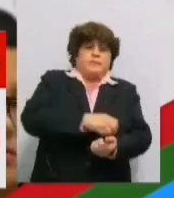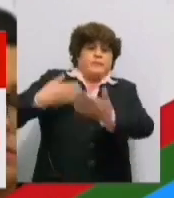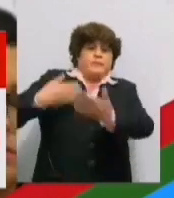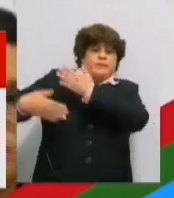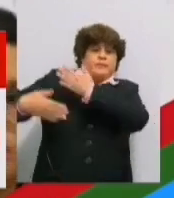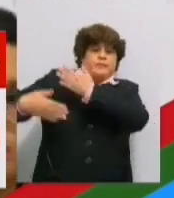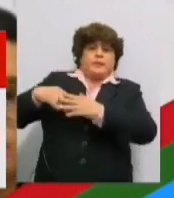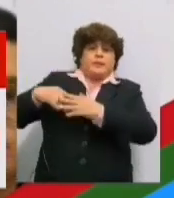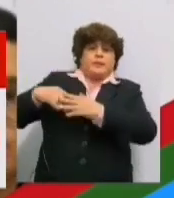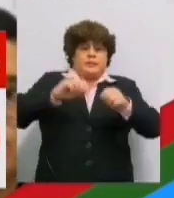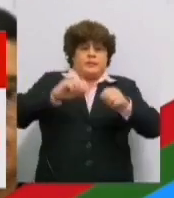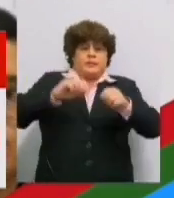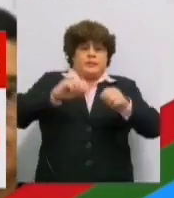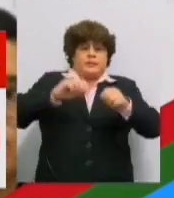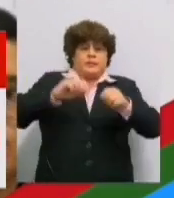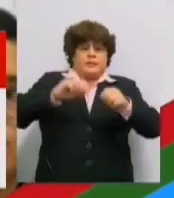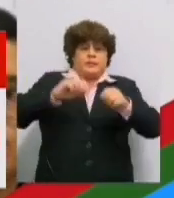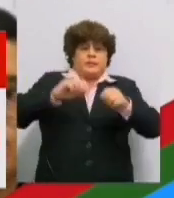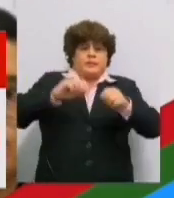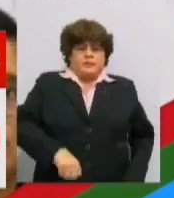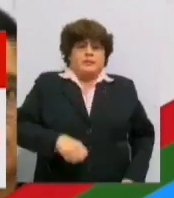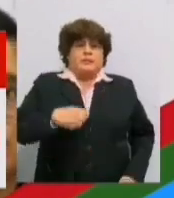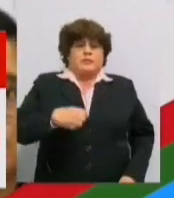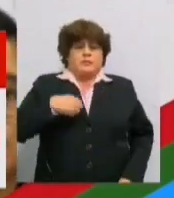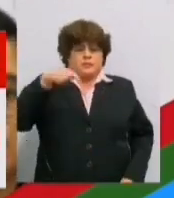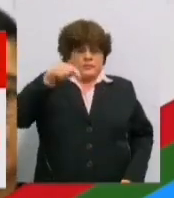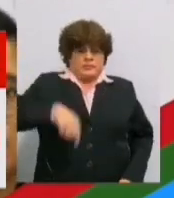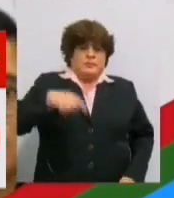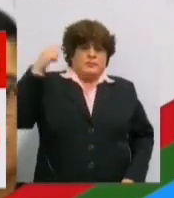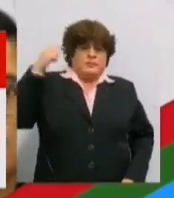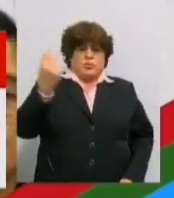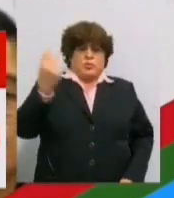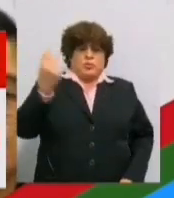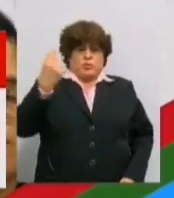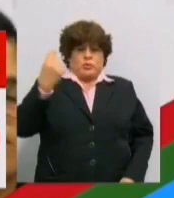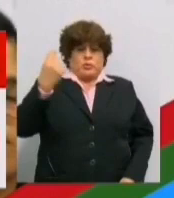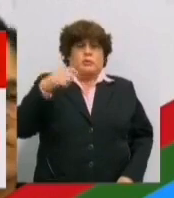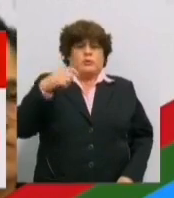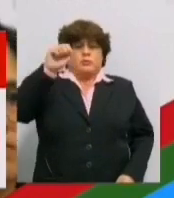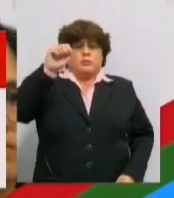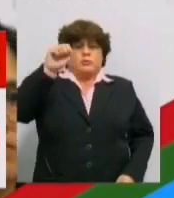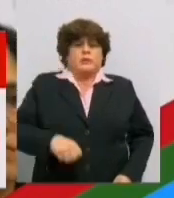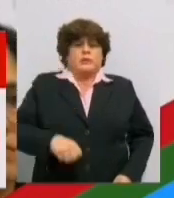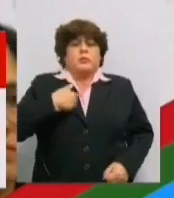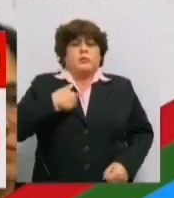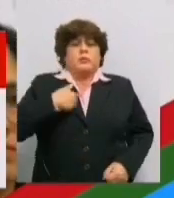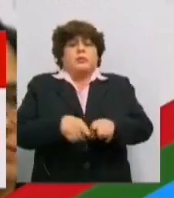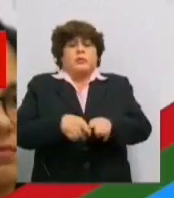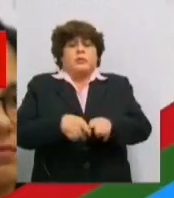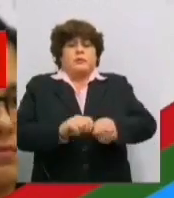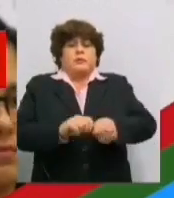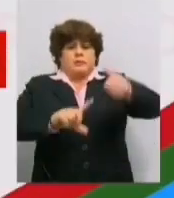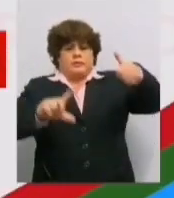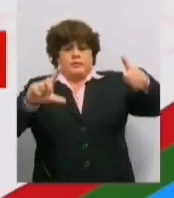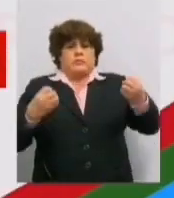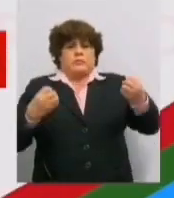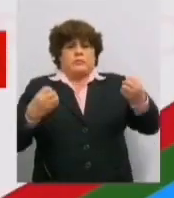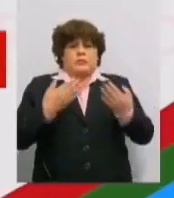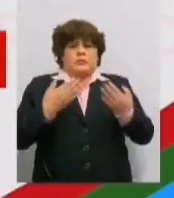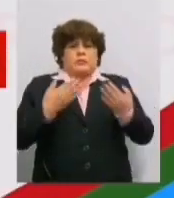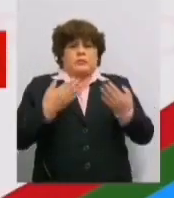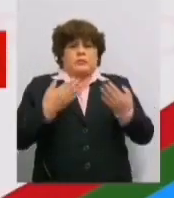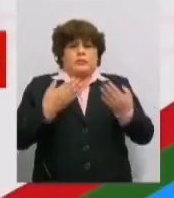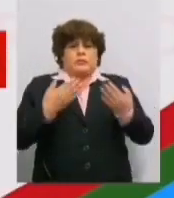lo voy a cambiar la región se cambie Trujillo voy a cambiar la región a la libertad